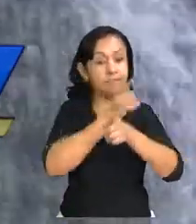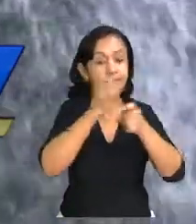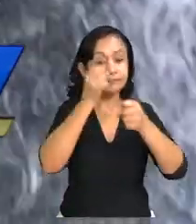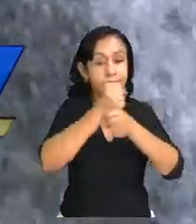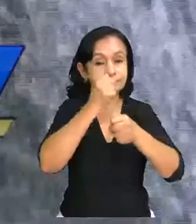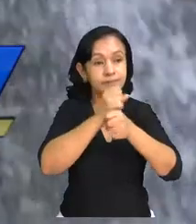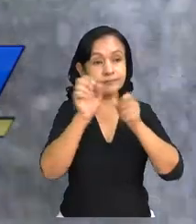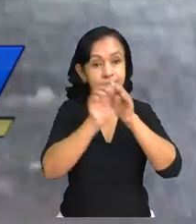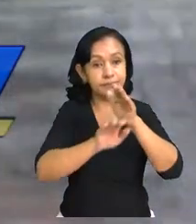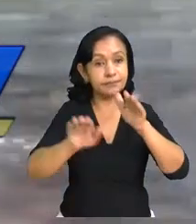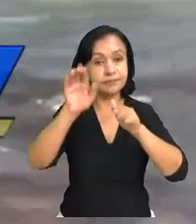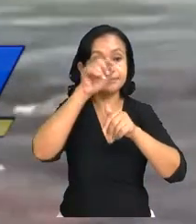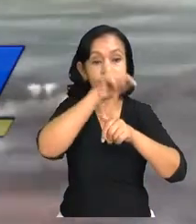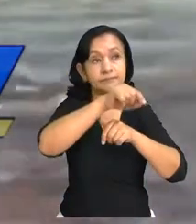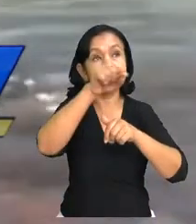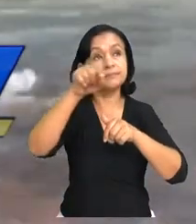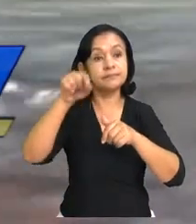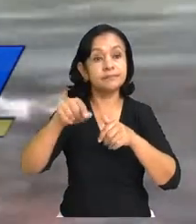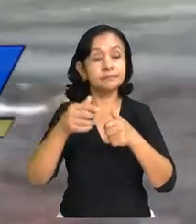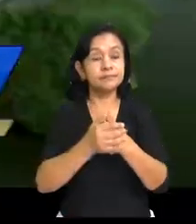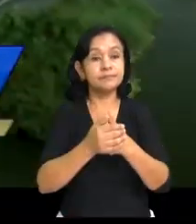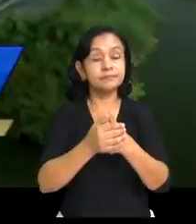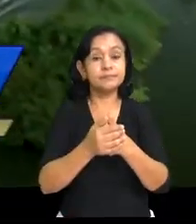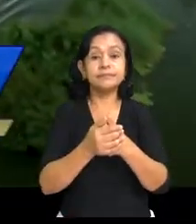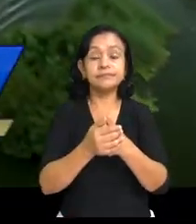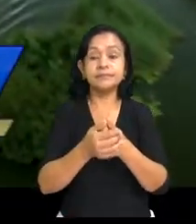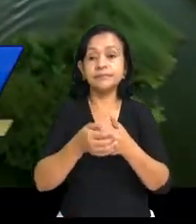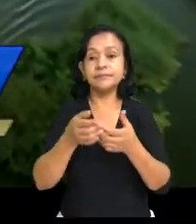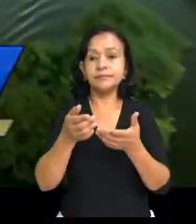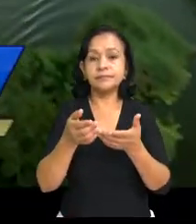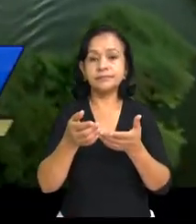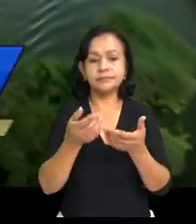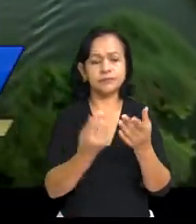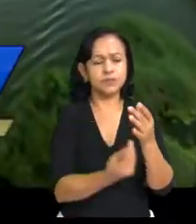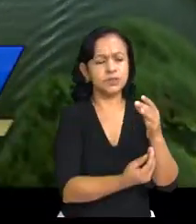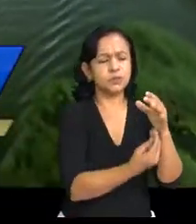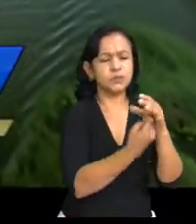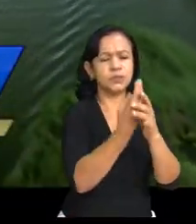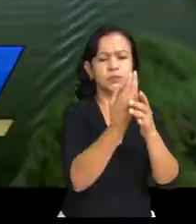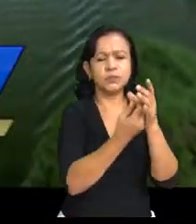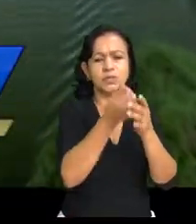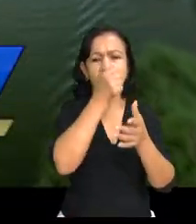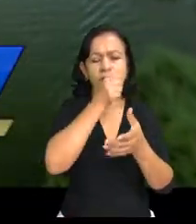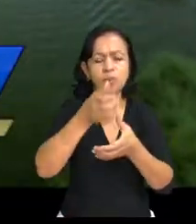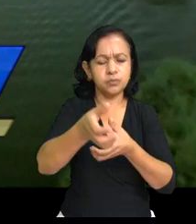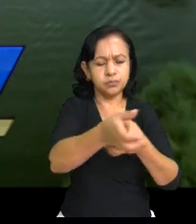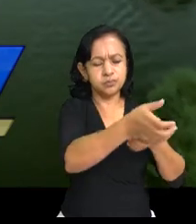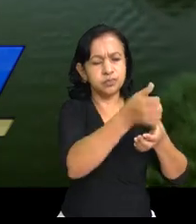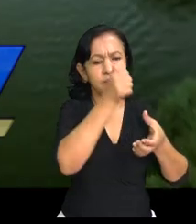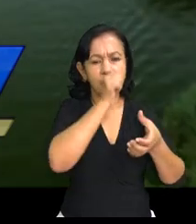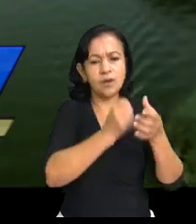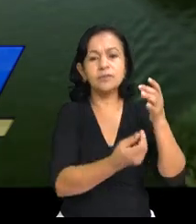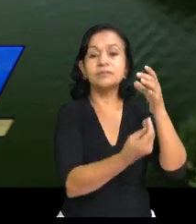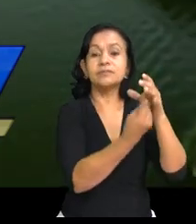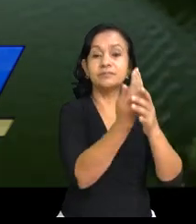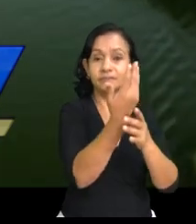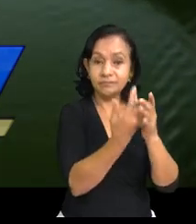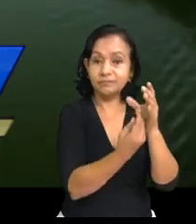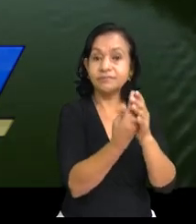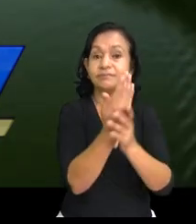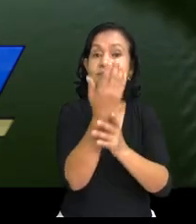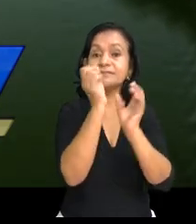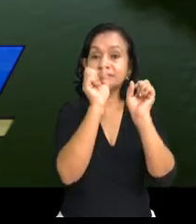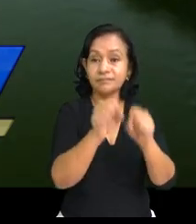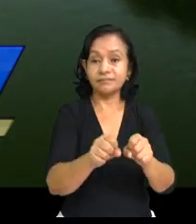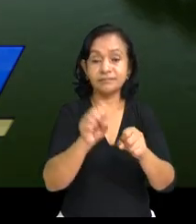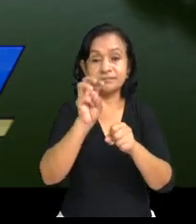trabajar. La que más consume es la agricultura, el 71% del agua en este país. Para la agricultura. Se va para la